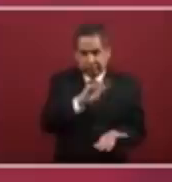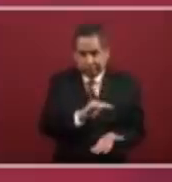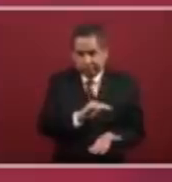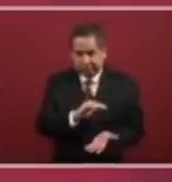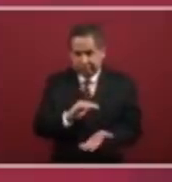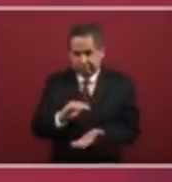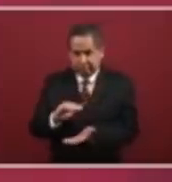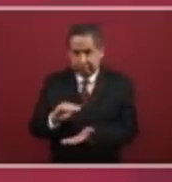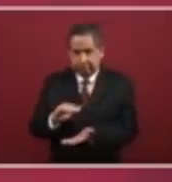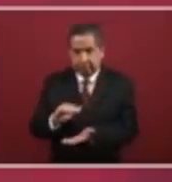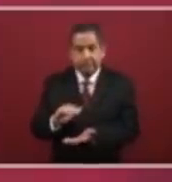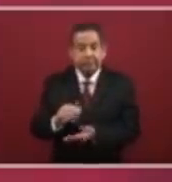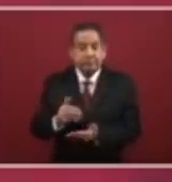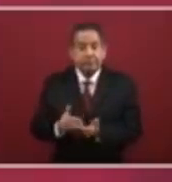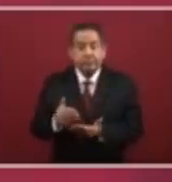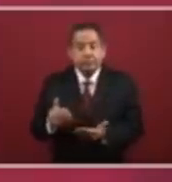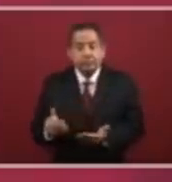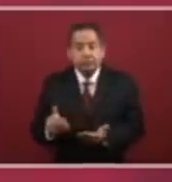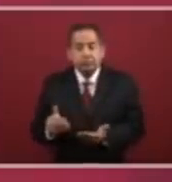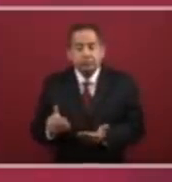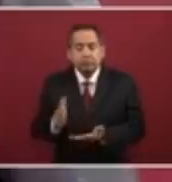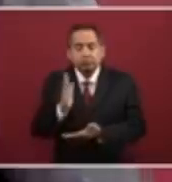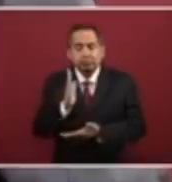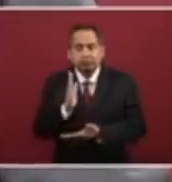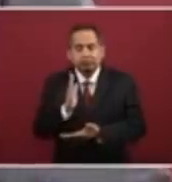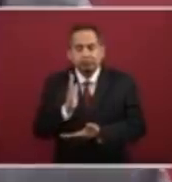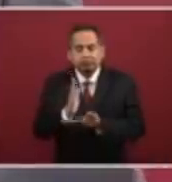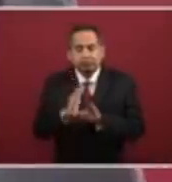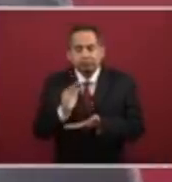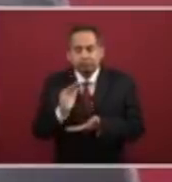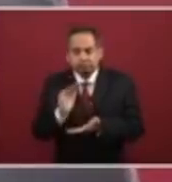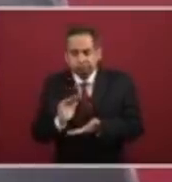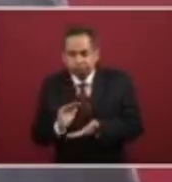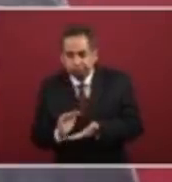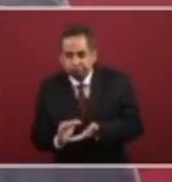Ahora se detiene la caída,